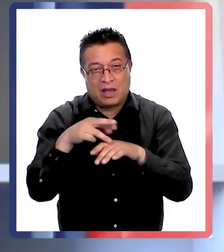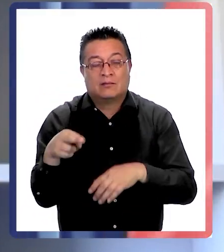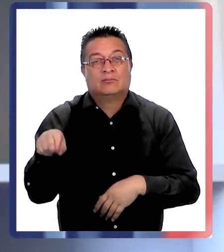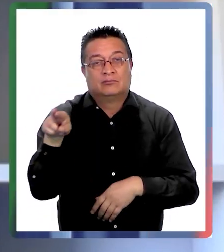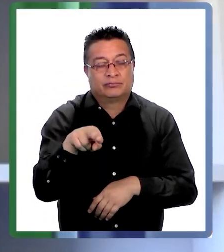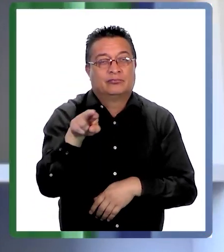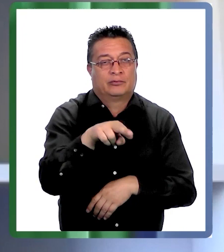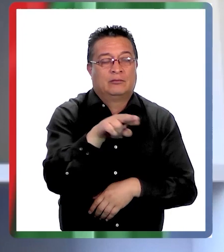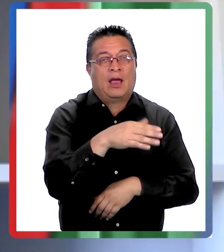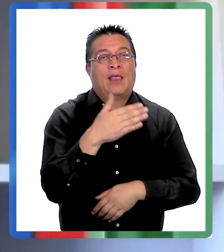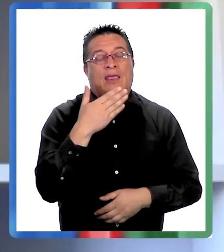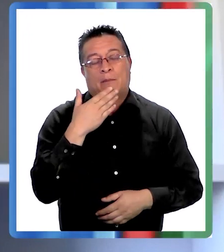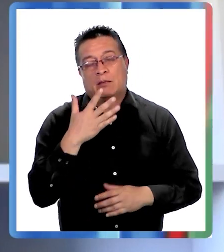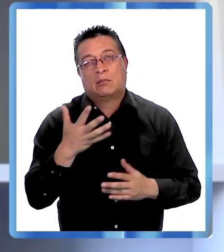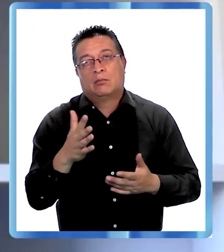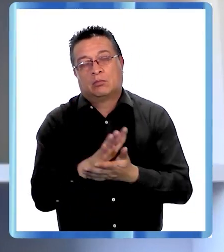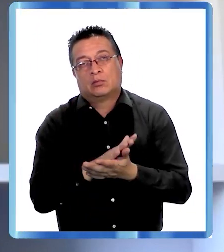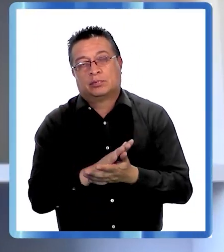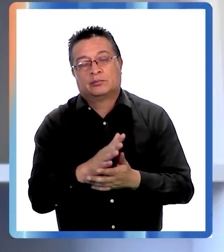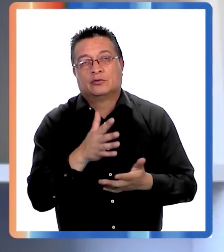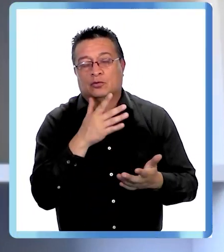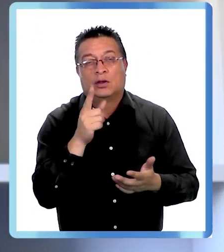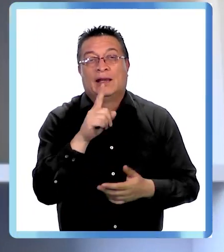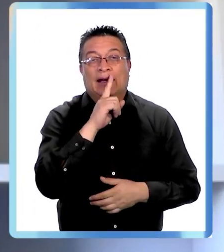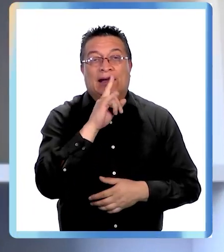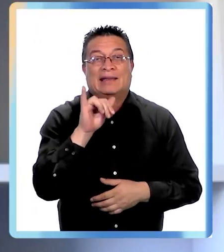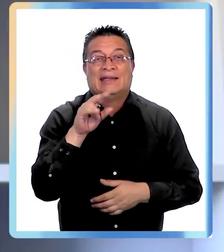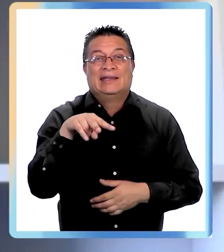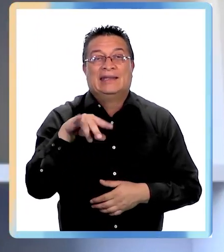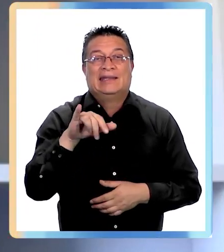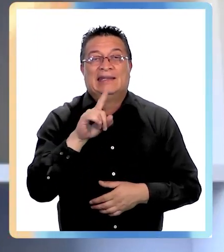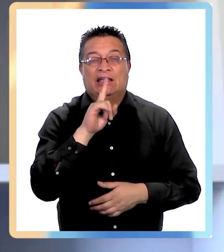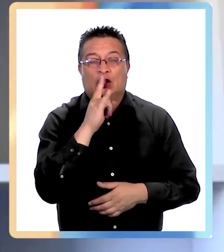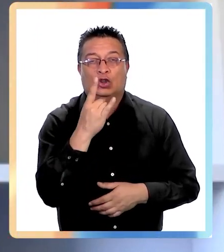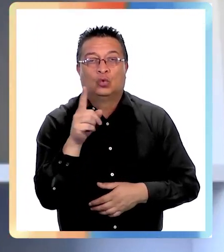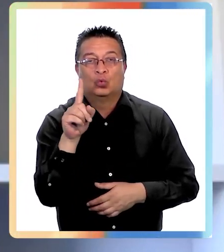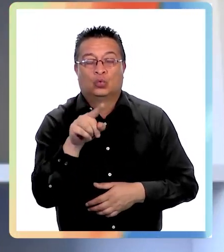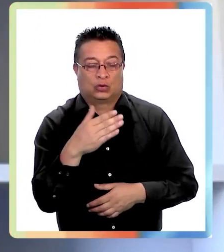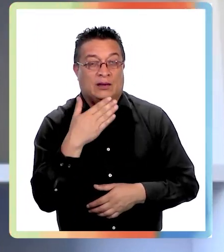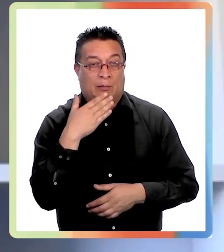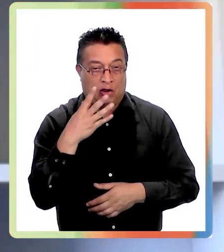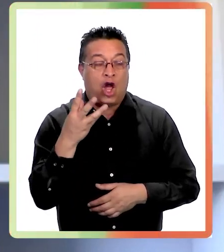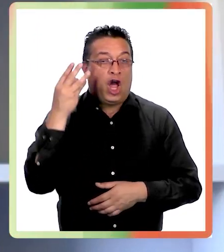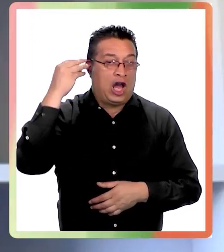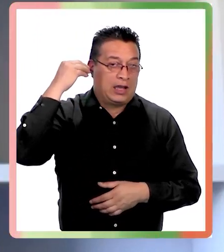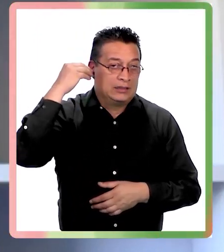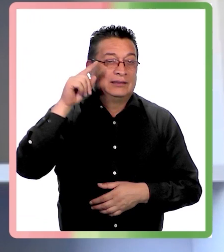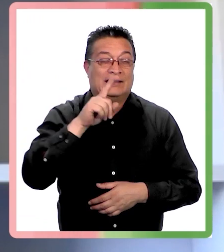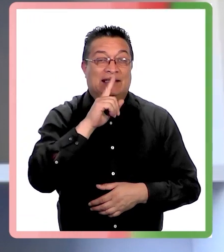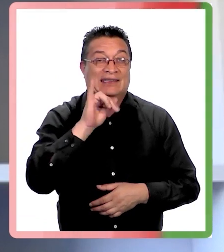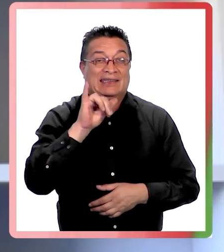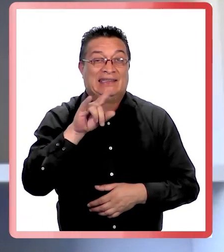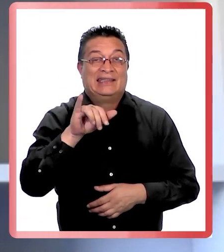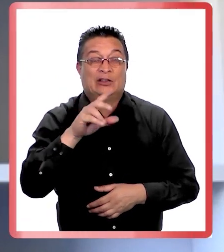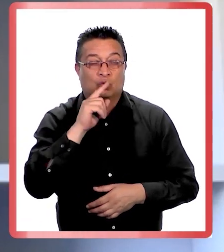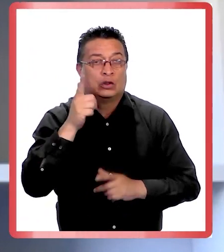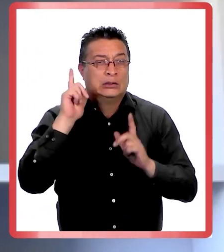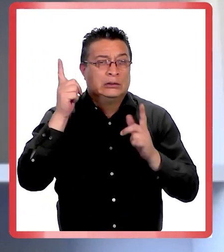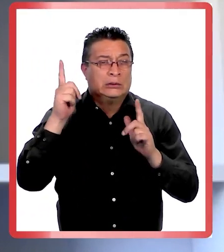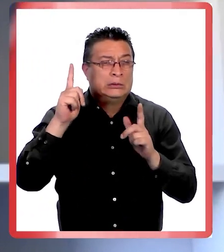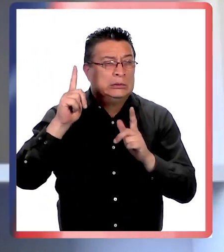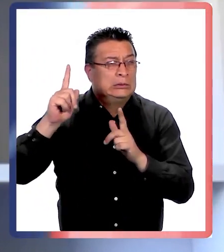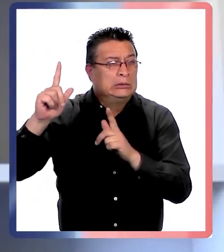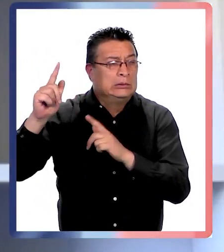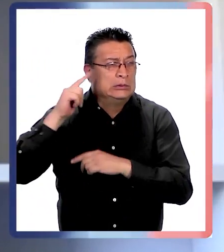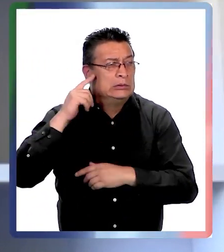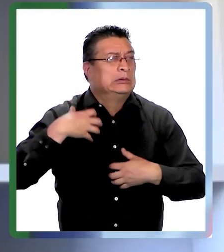crónicas, en el fondo, no sé, que haya un tinnitus de larga data, porque habitualmente cuando hay un tinnitus me refiero a un ruido en el oído